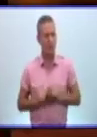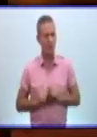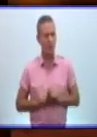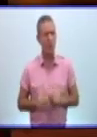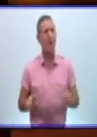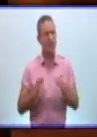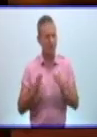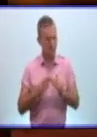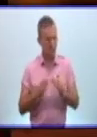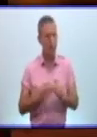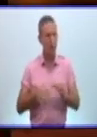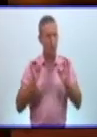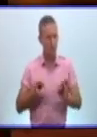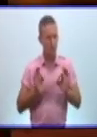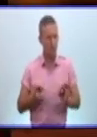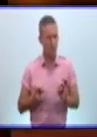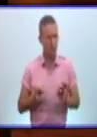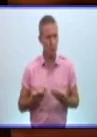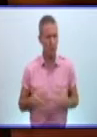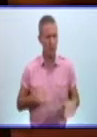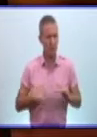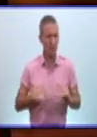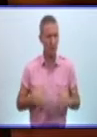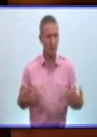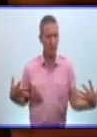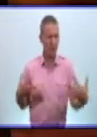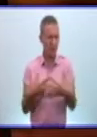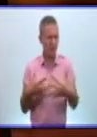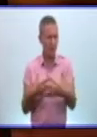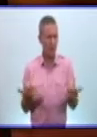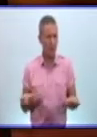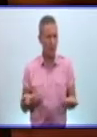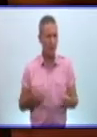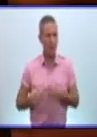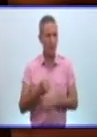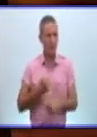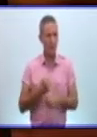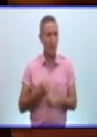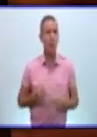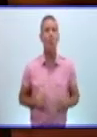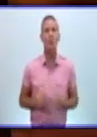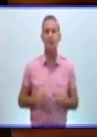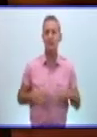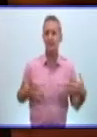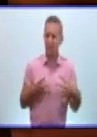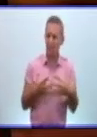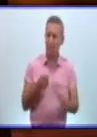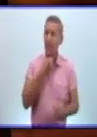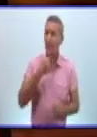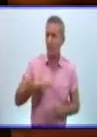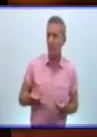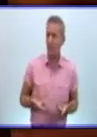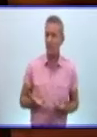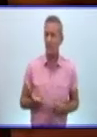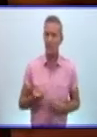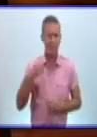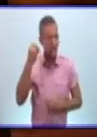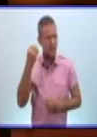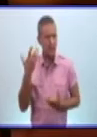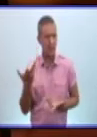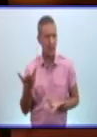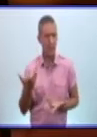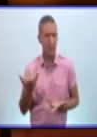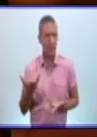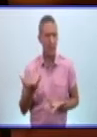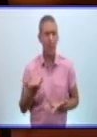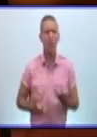hogares constantemente estamos preparando mezclas y utilizando mezclas. Por ejemplo, quiero que piensen cuando vamos